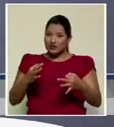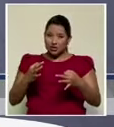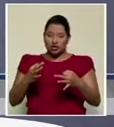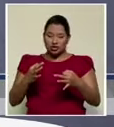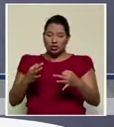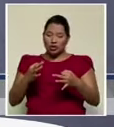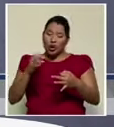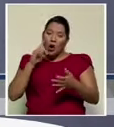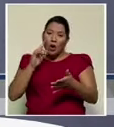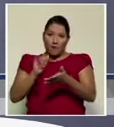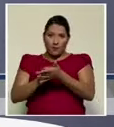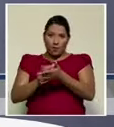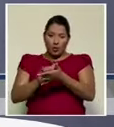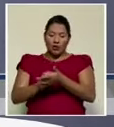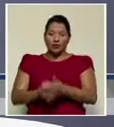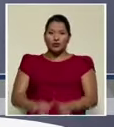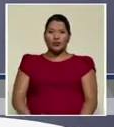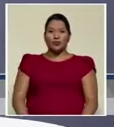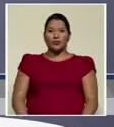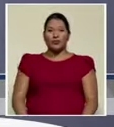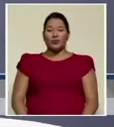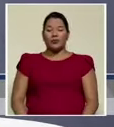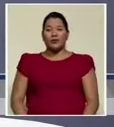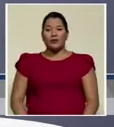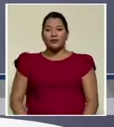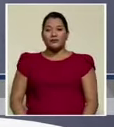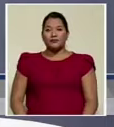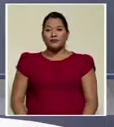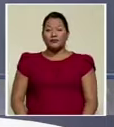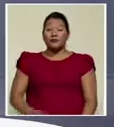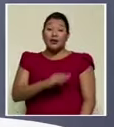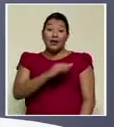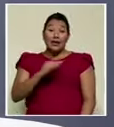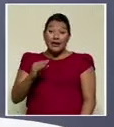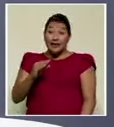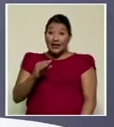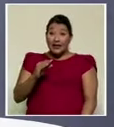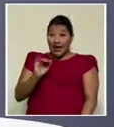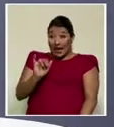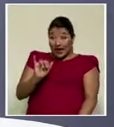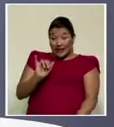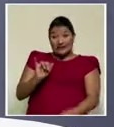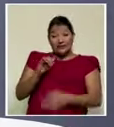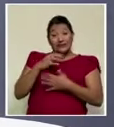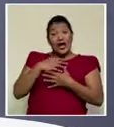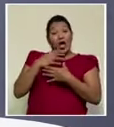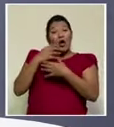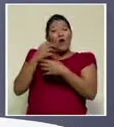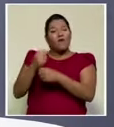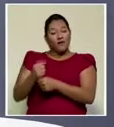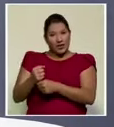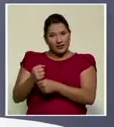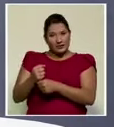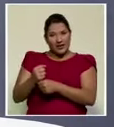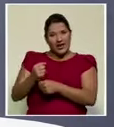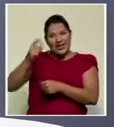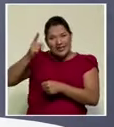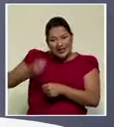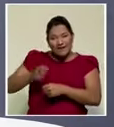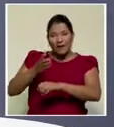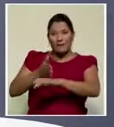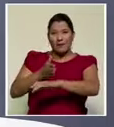en esa dirección. Y esa misma confianza yo creo que se tiene que ver